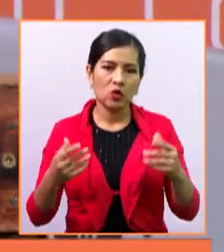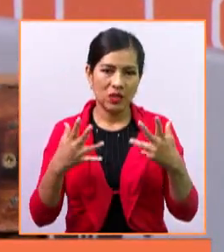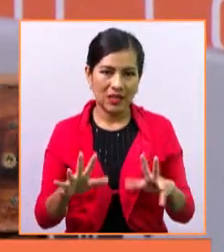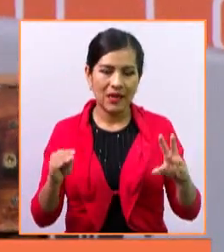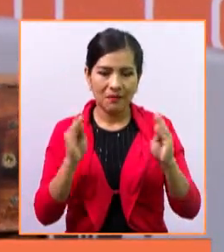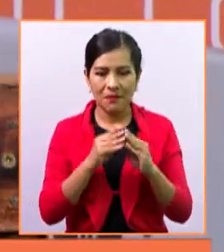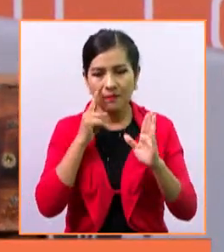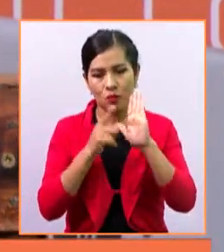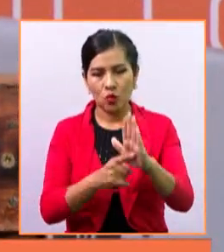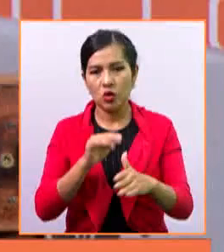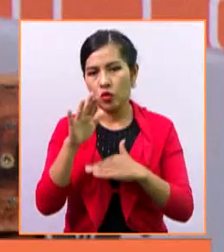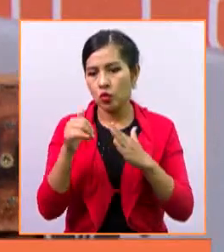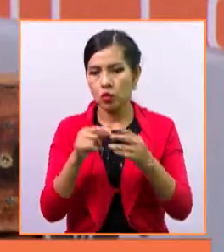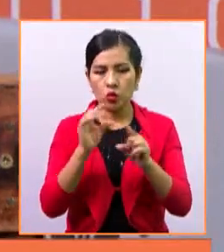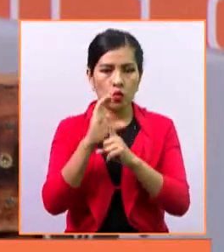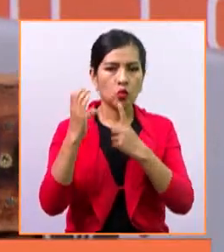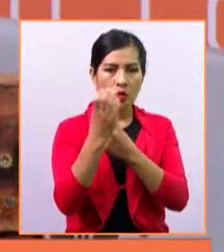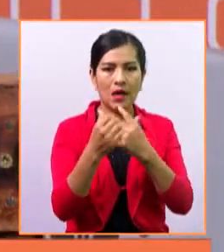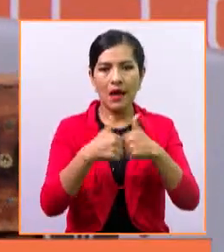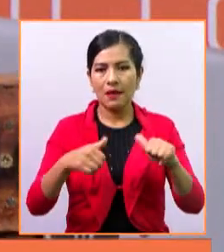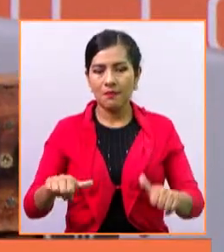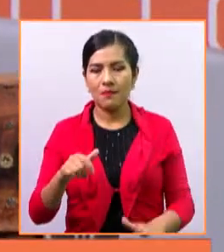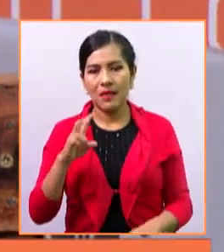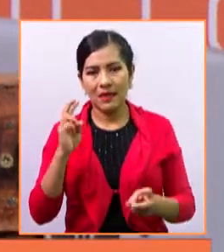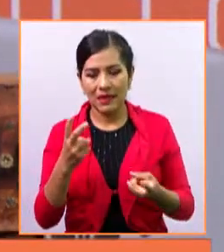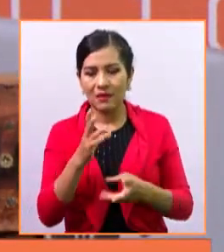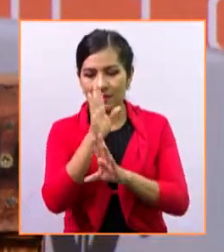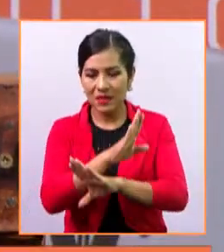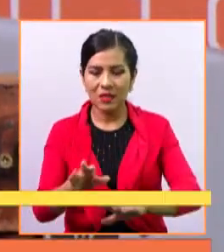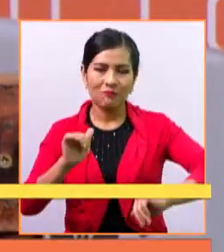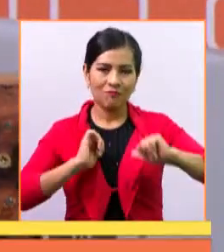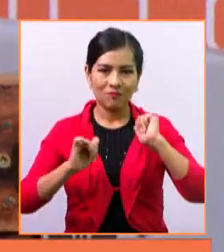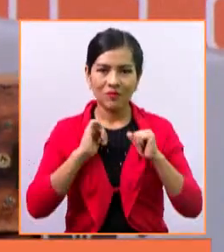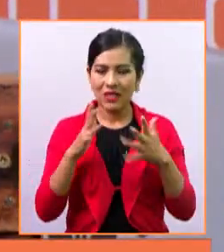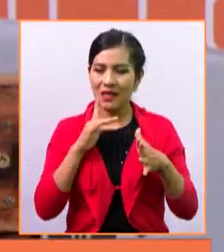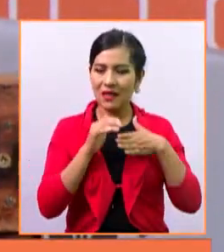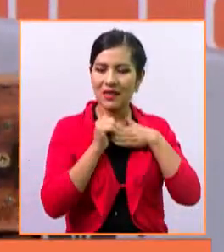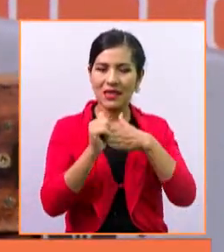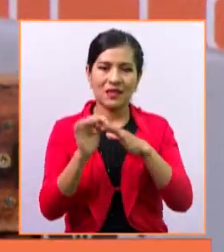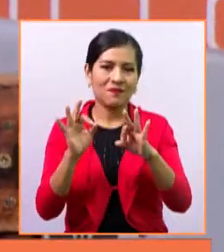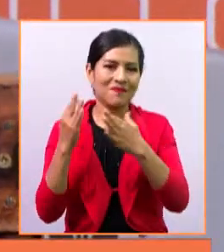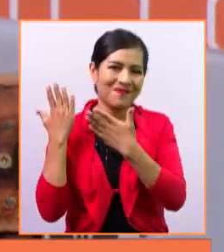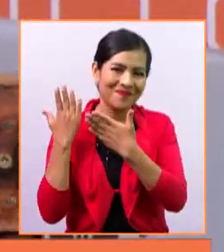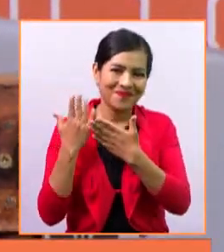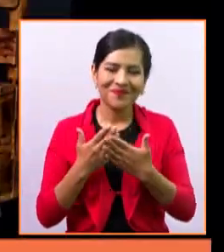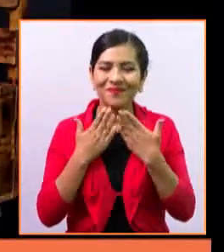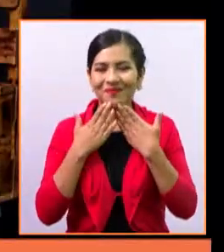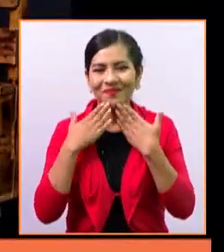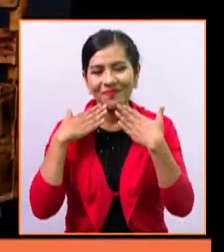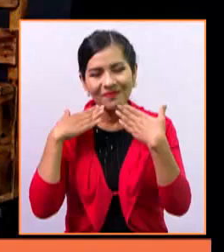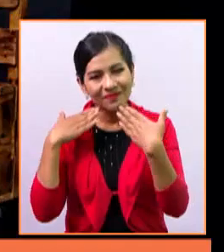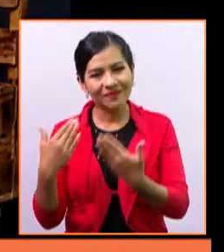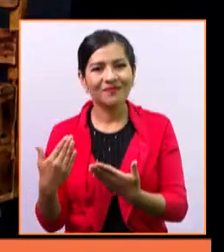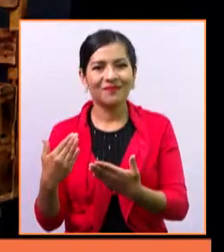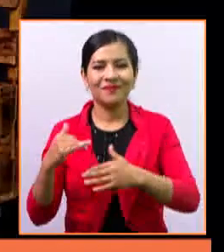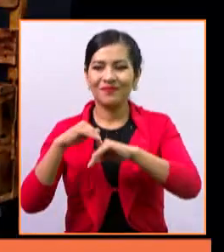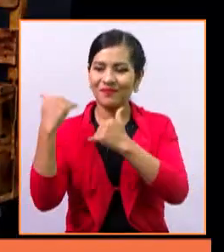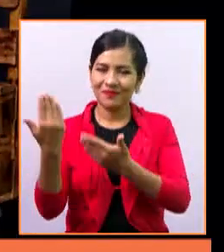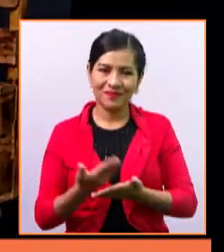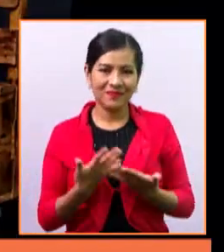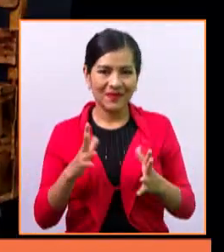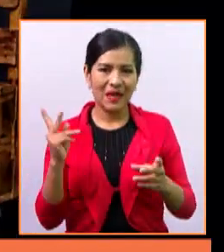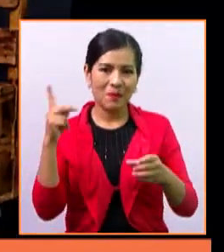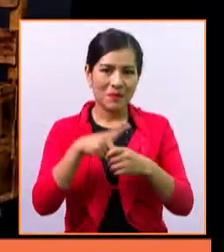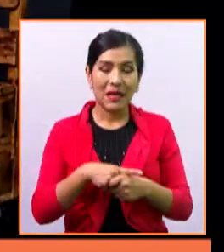y protagonizado también por nuestros niños a cargo de una dirección fantástica. Muchísimas gracias por haber estado con nosotros. Las puertas del